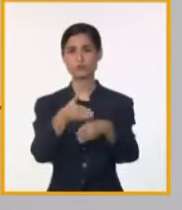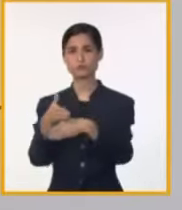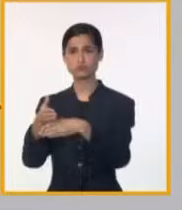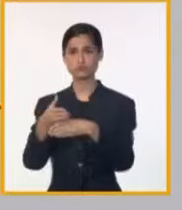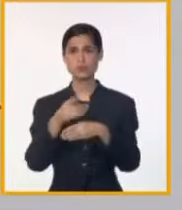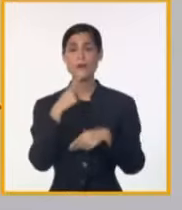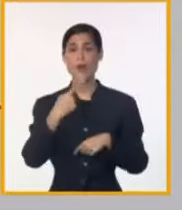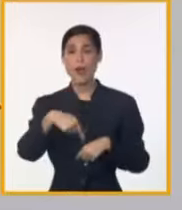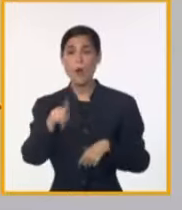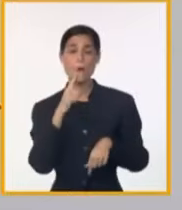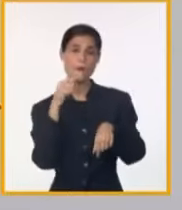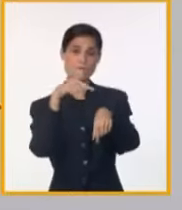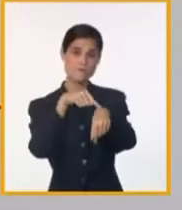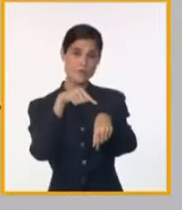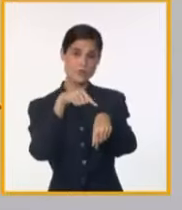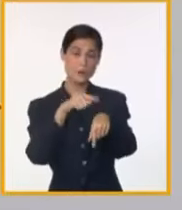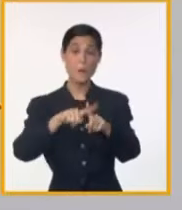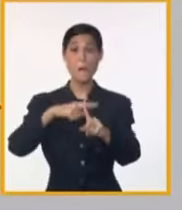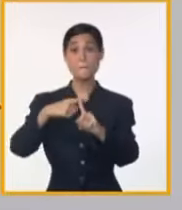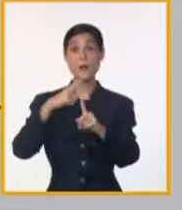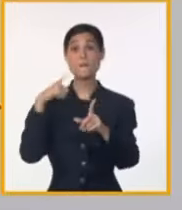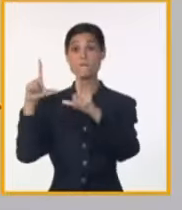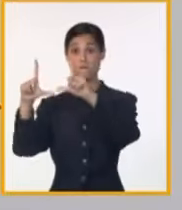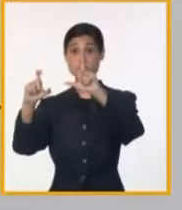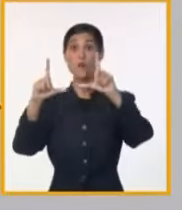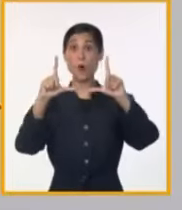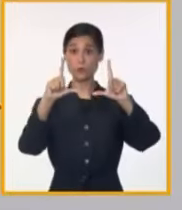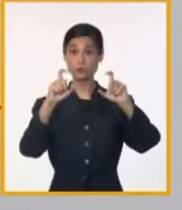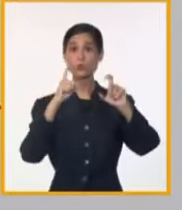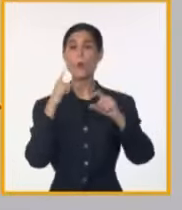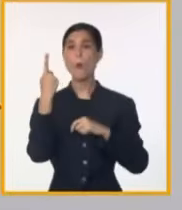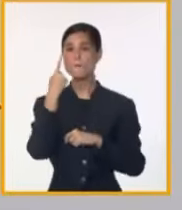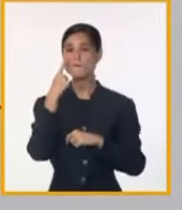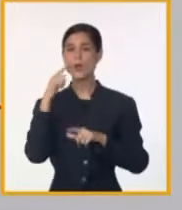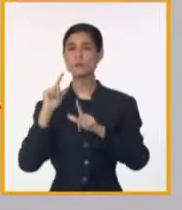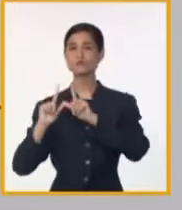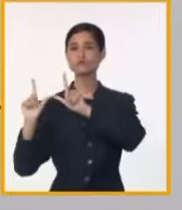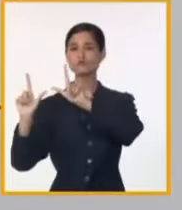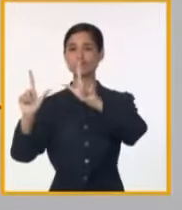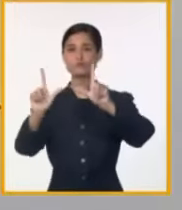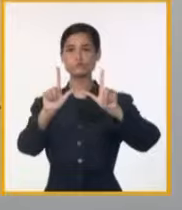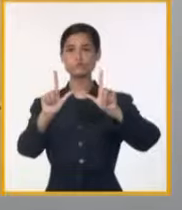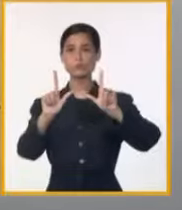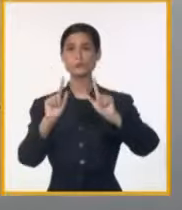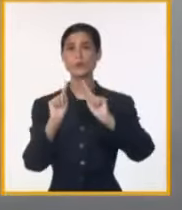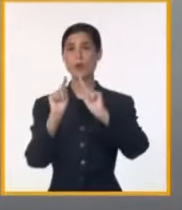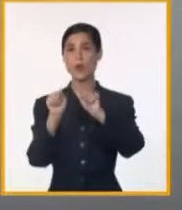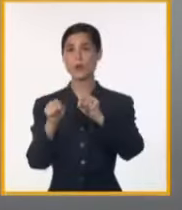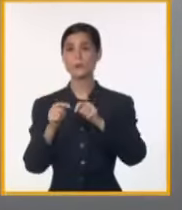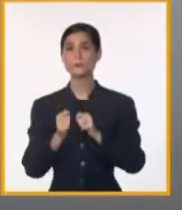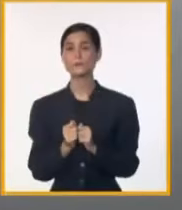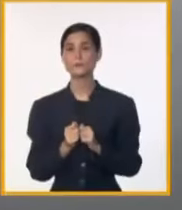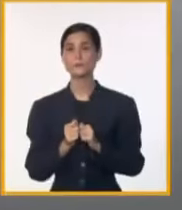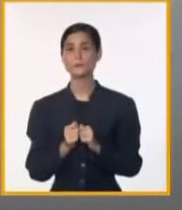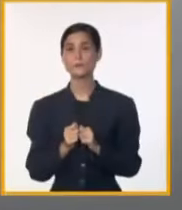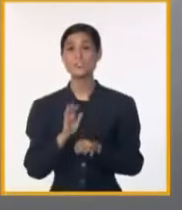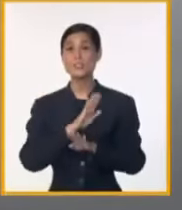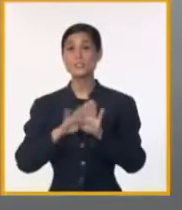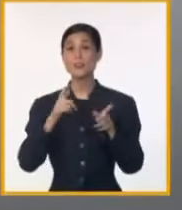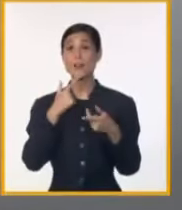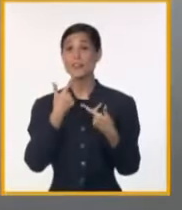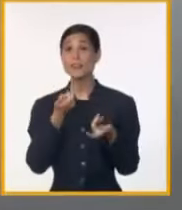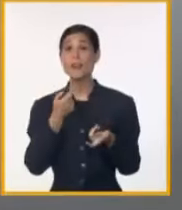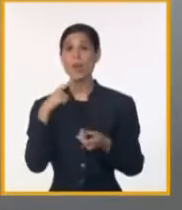pido nos rueden también imágenes que tenemos desde la estación espacial que están dando la dimensión de este